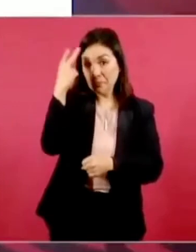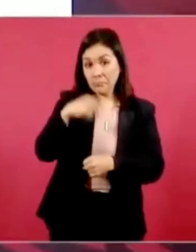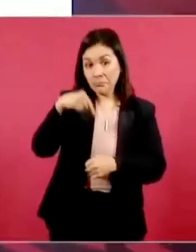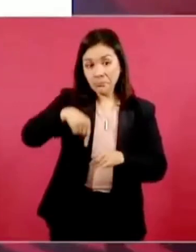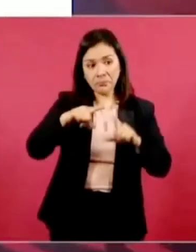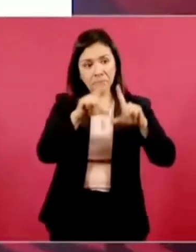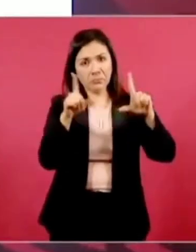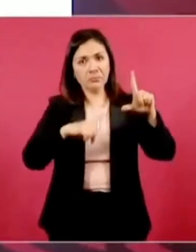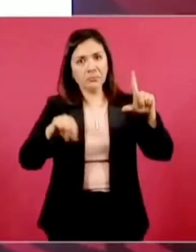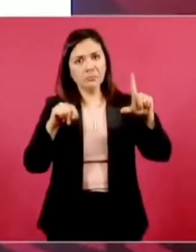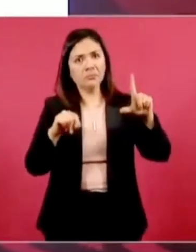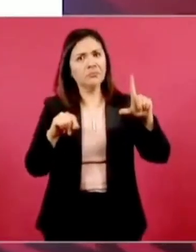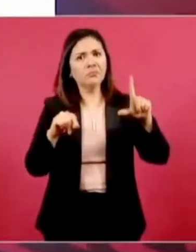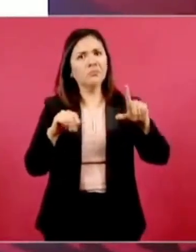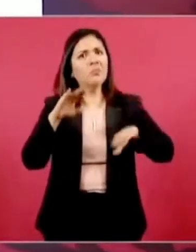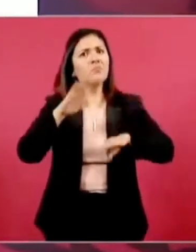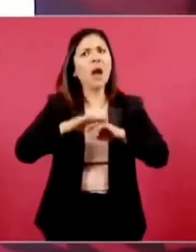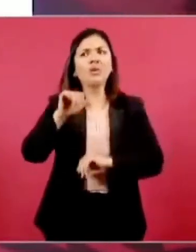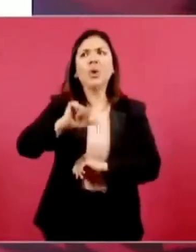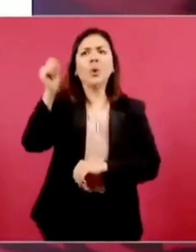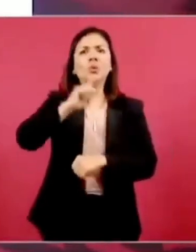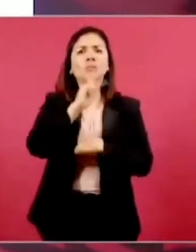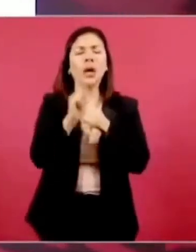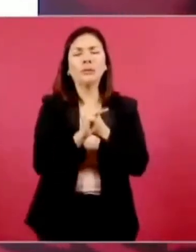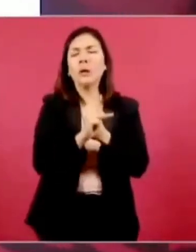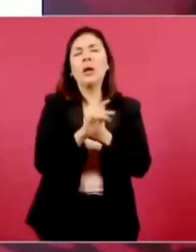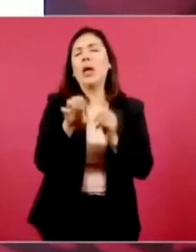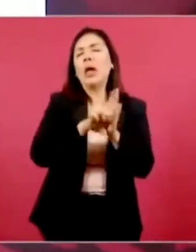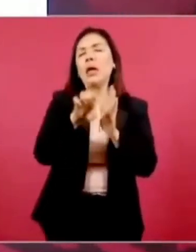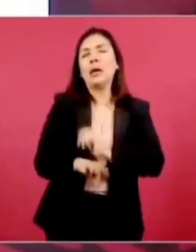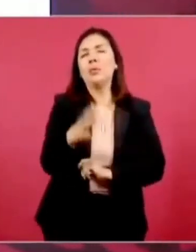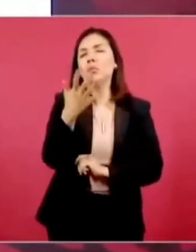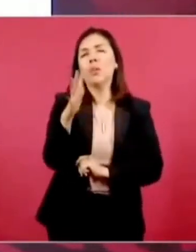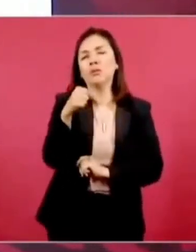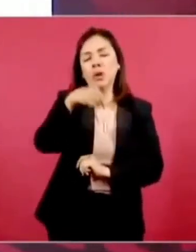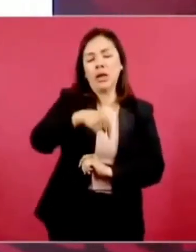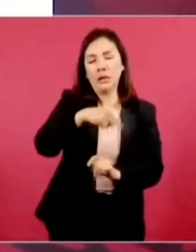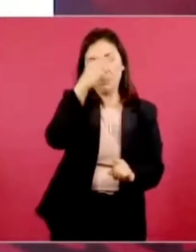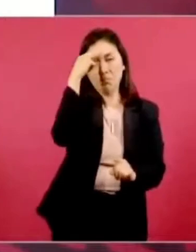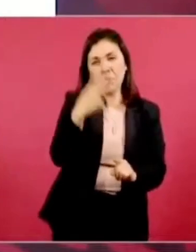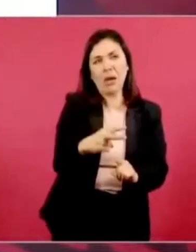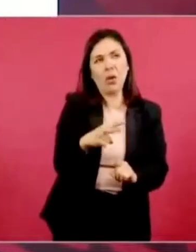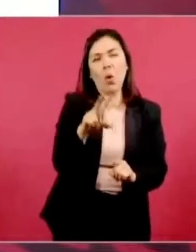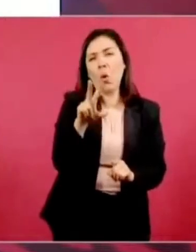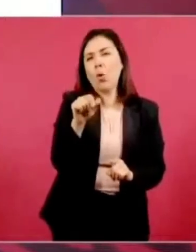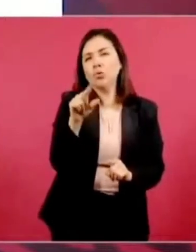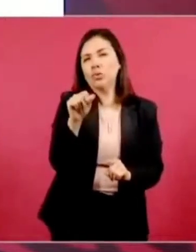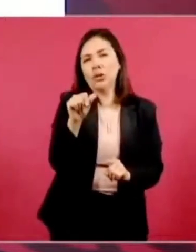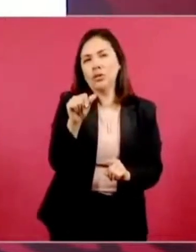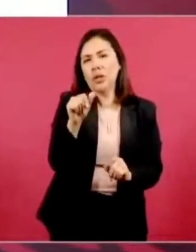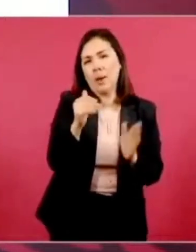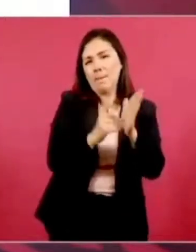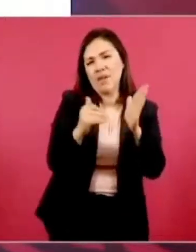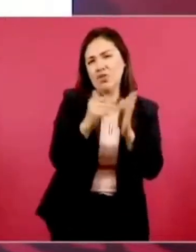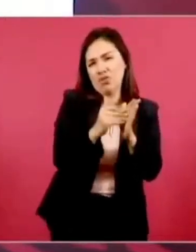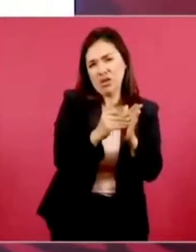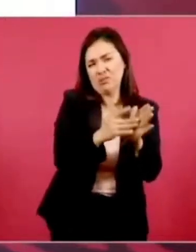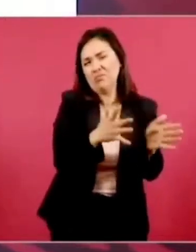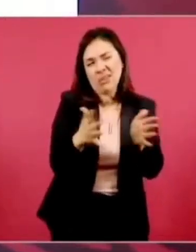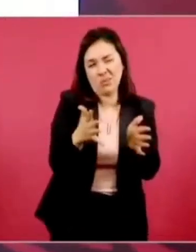México fueron 80 millones, un poco más, no como 80 millones.